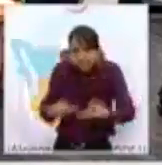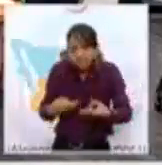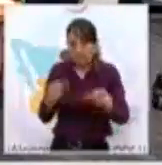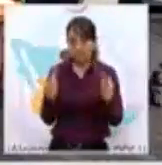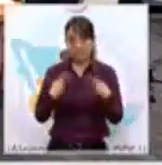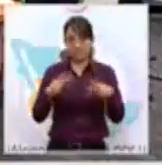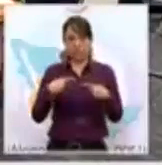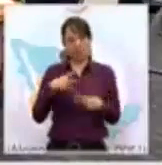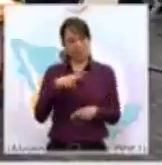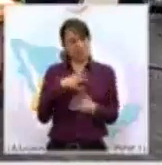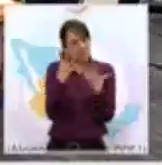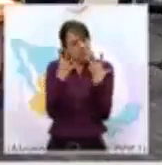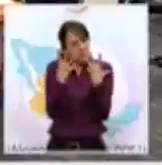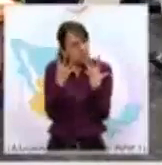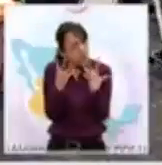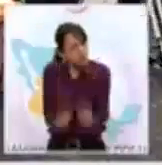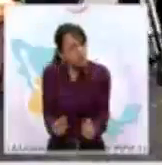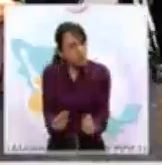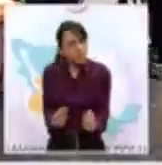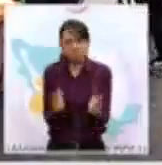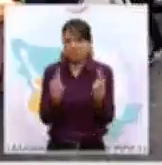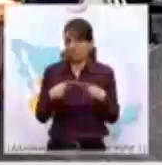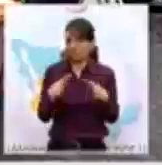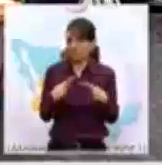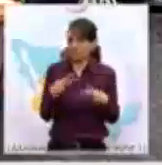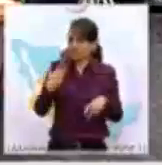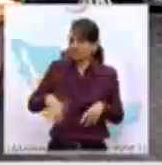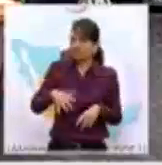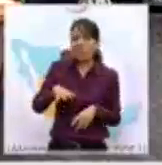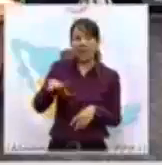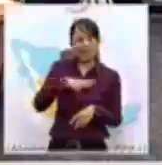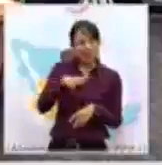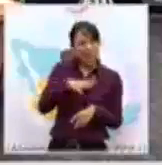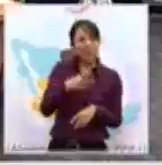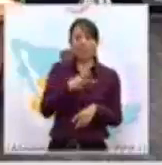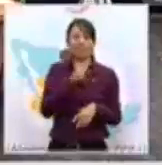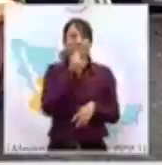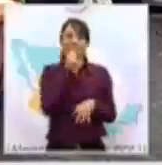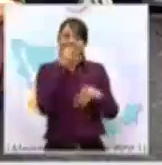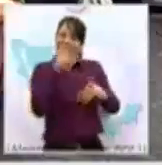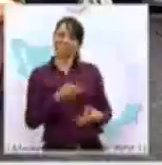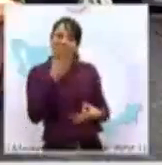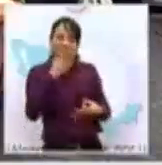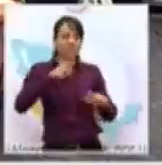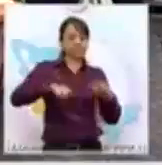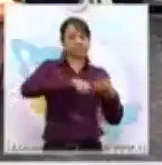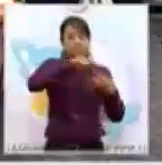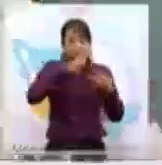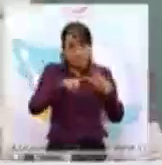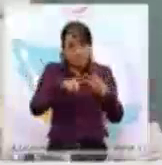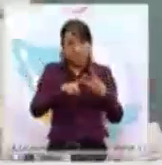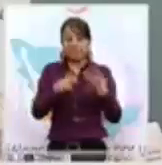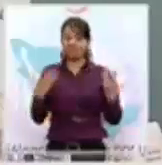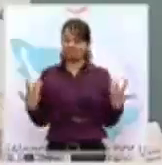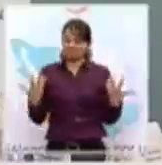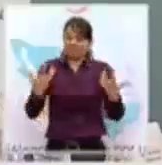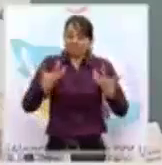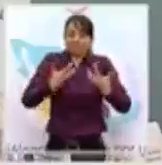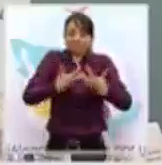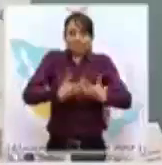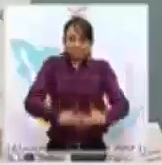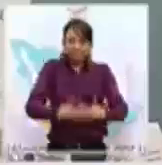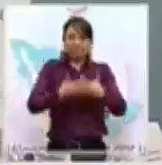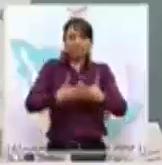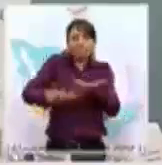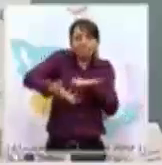no muchos ciudadanos de manera activa. Y tercero, la promoción de la cohesión social, que es el tema que nos involucra